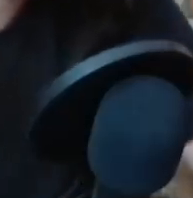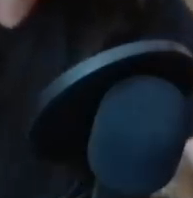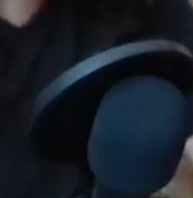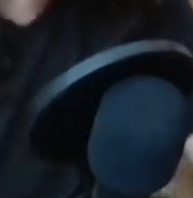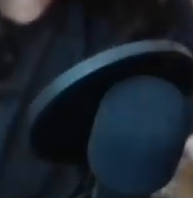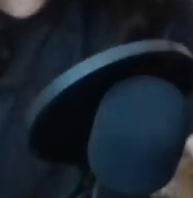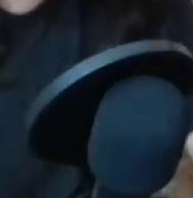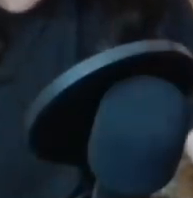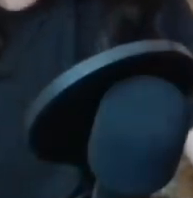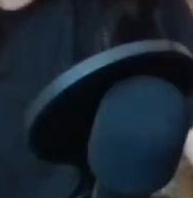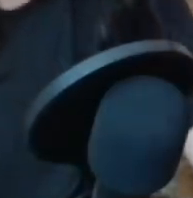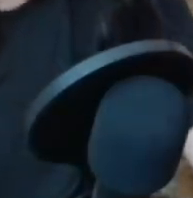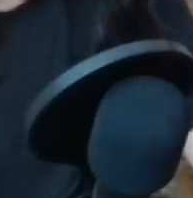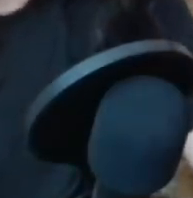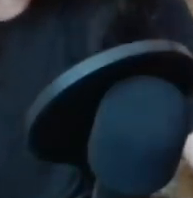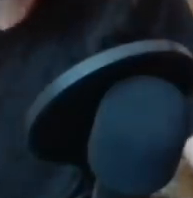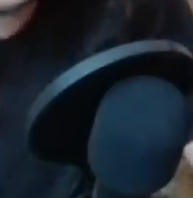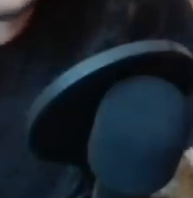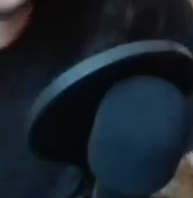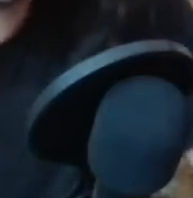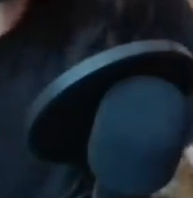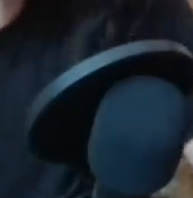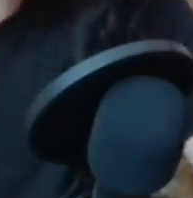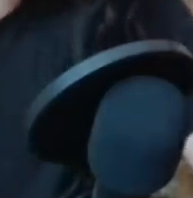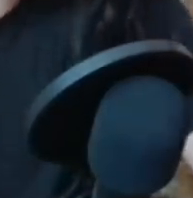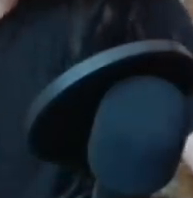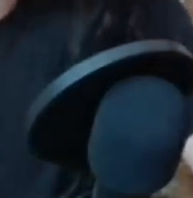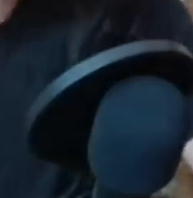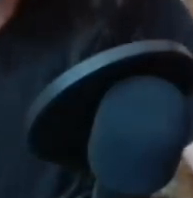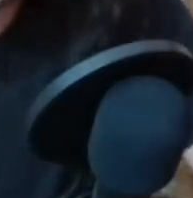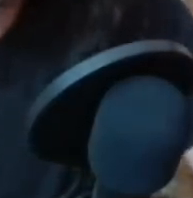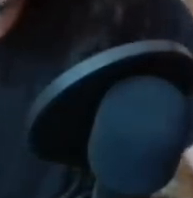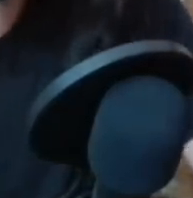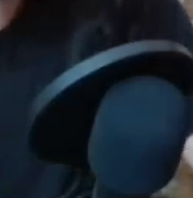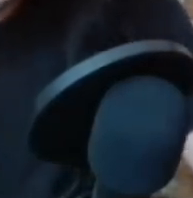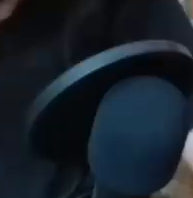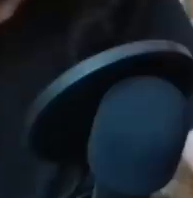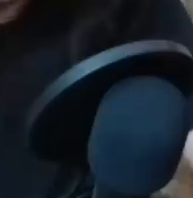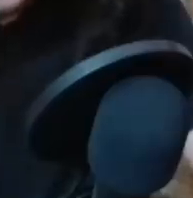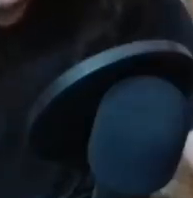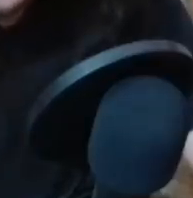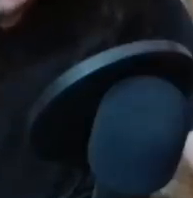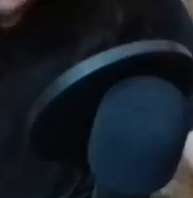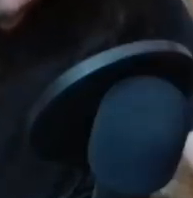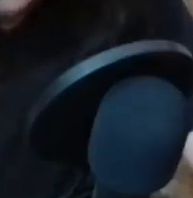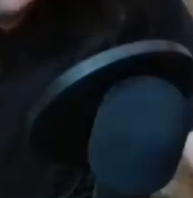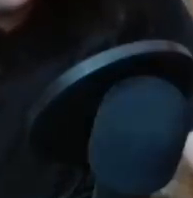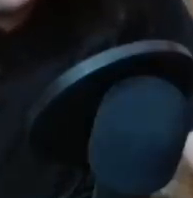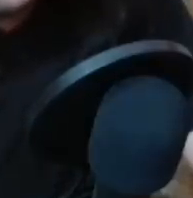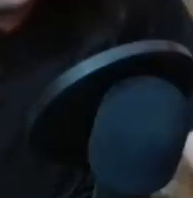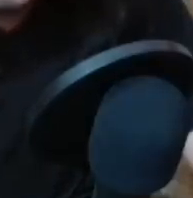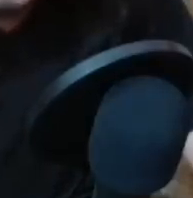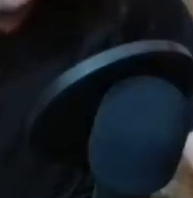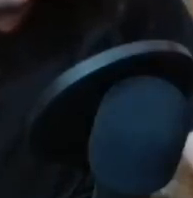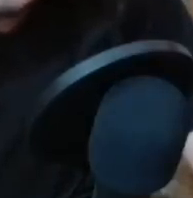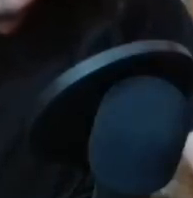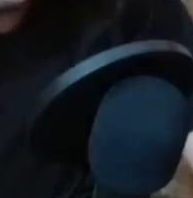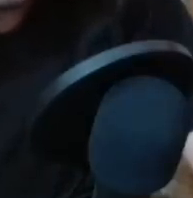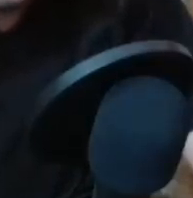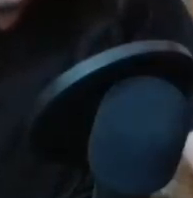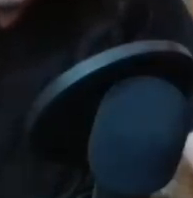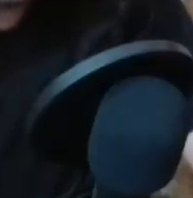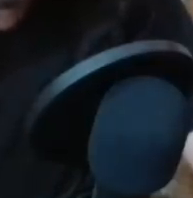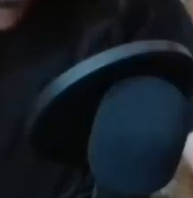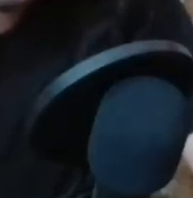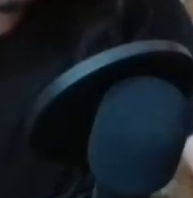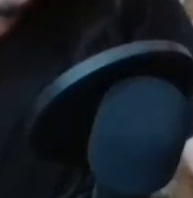like en la descripción más vídeos de otros canales México inexplicable y México embriagable ahí acá Aquí abajito en la descripción hay dos